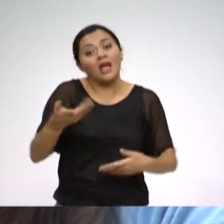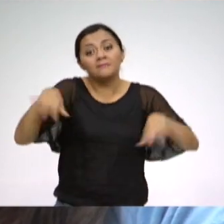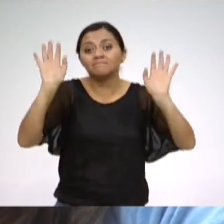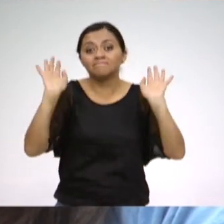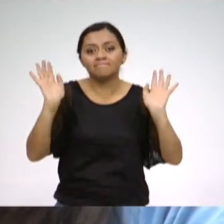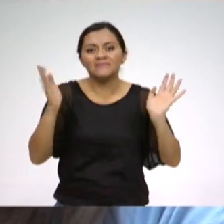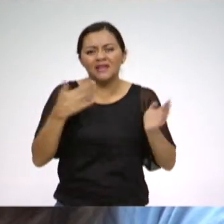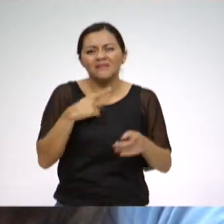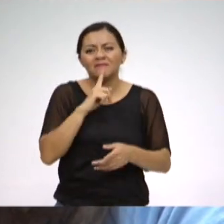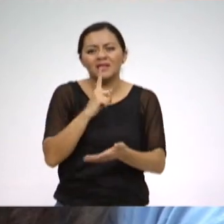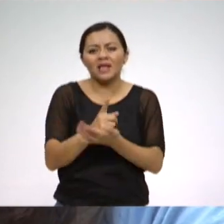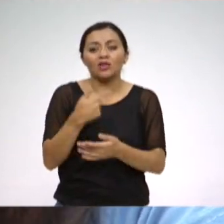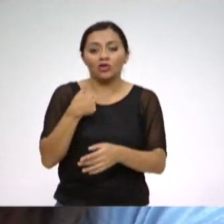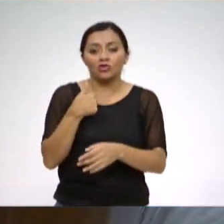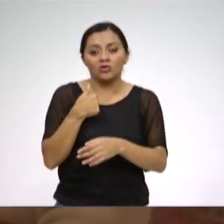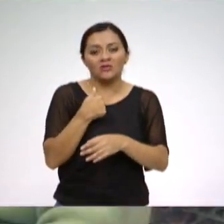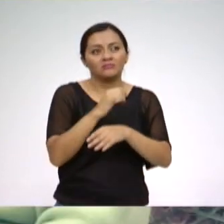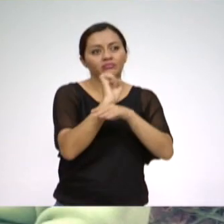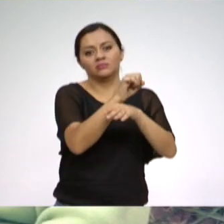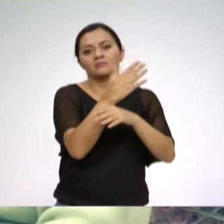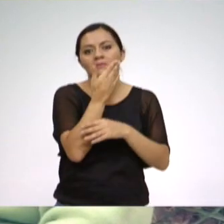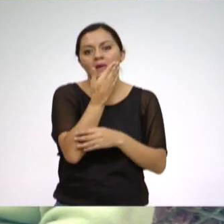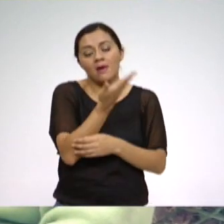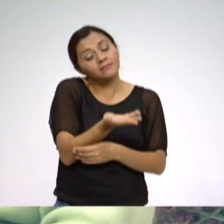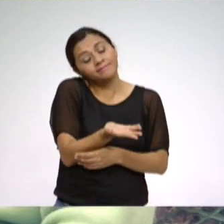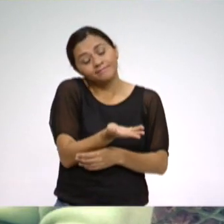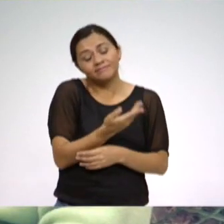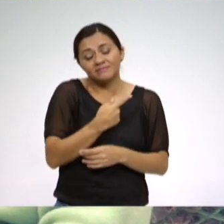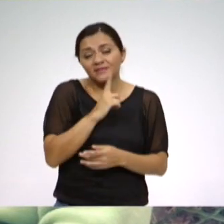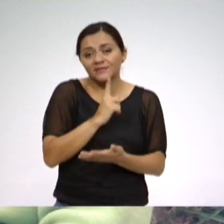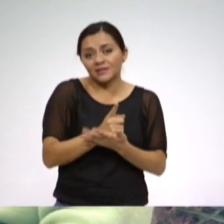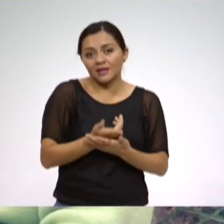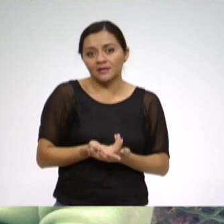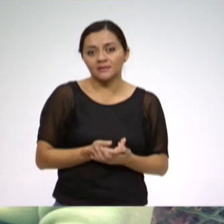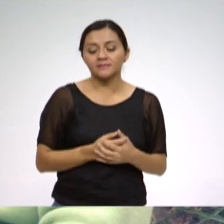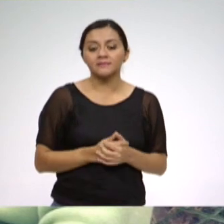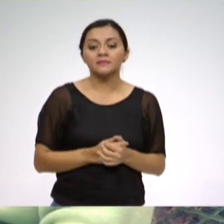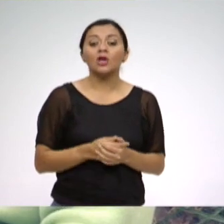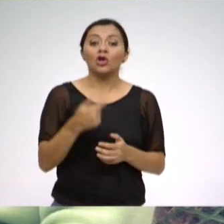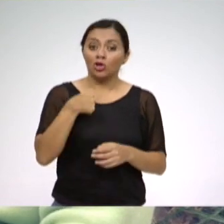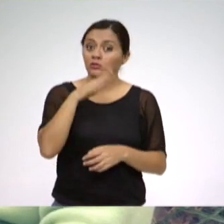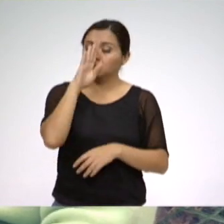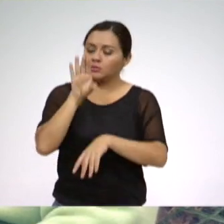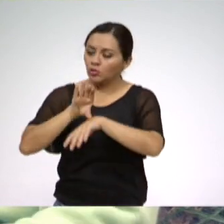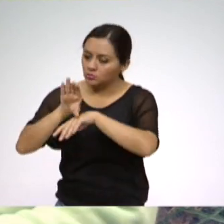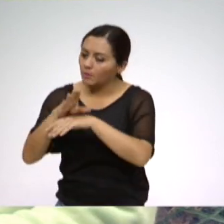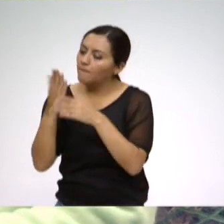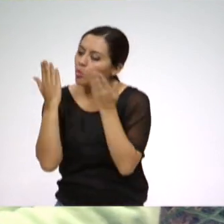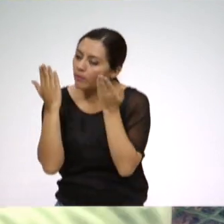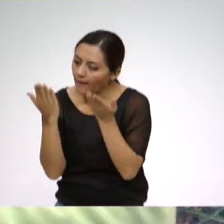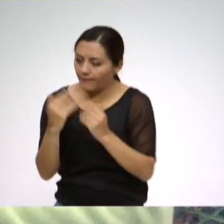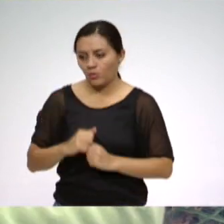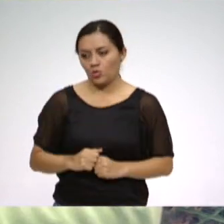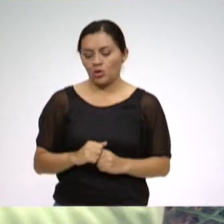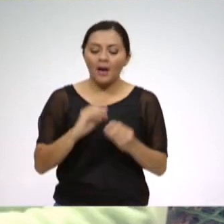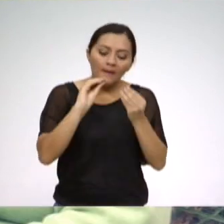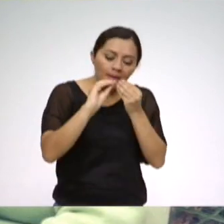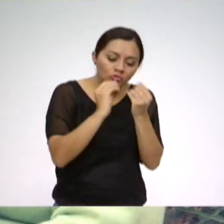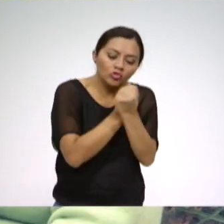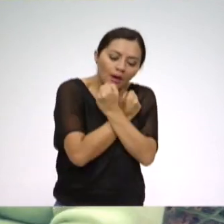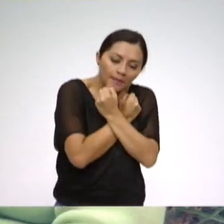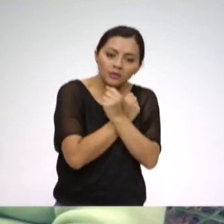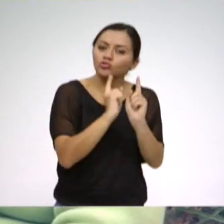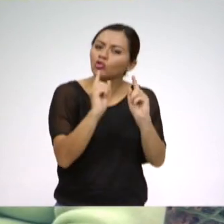le defraudé a mi mamá en especial. Yo sí les aconsejaba a mis hijas y a mamitas, de besos, abrazos, nada